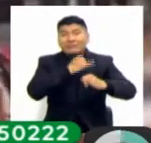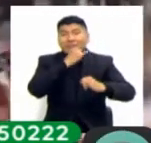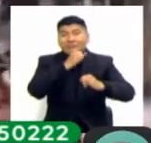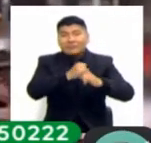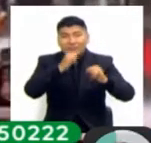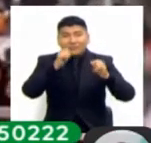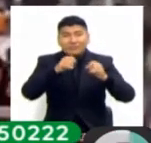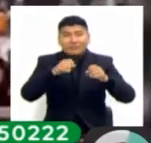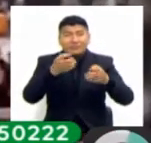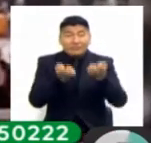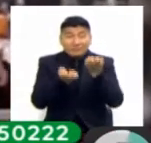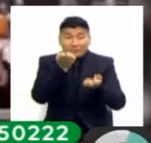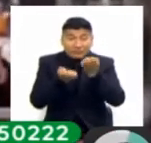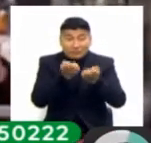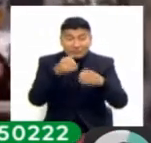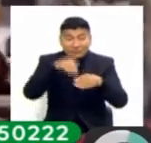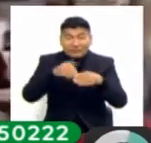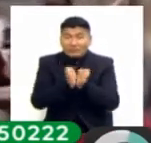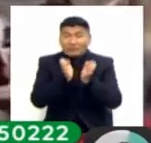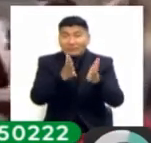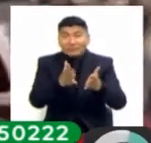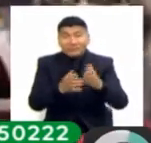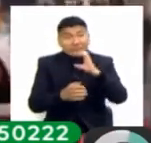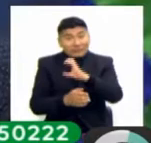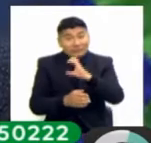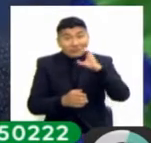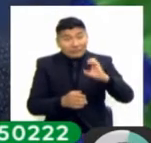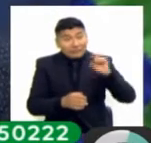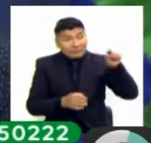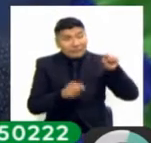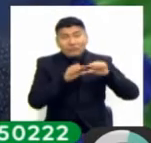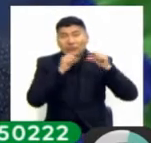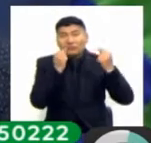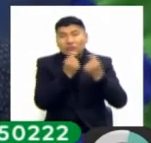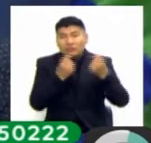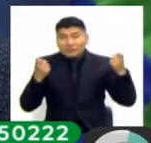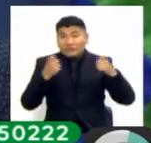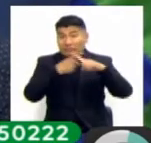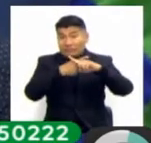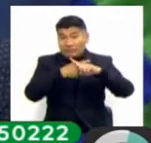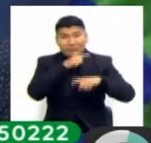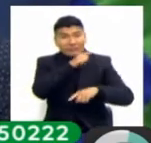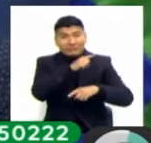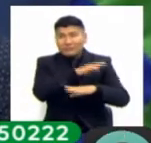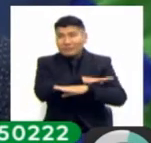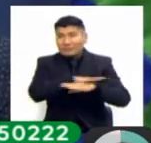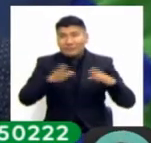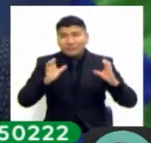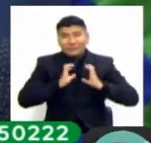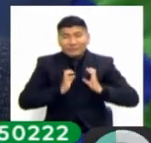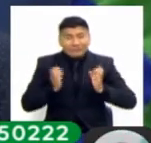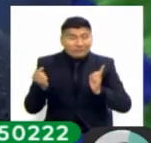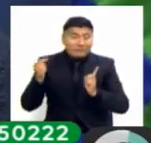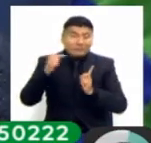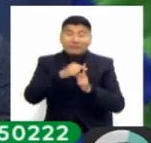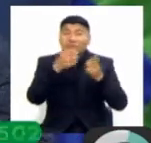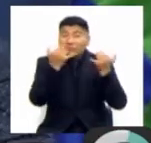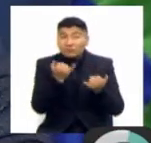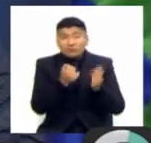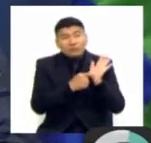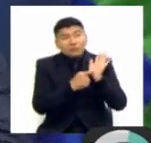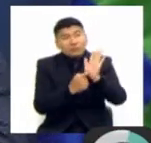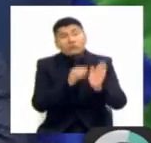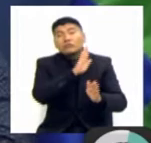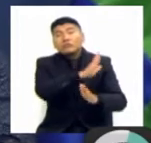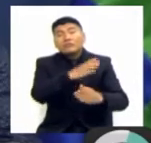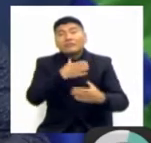elecciones generales. Comunidad Ciudadana, que es el principal partido de la oposición, no ha sido capaz hasta hoy de demostrar sus